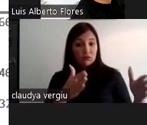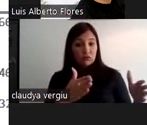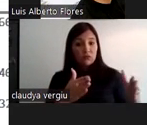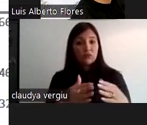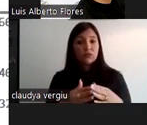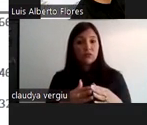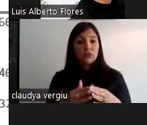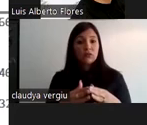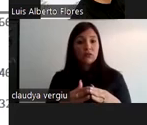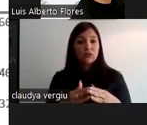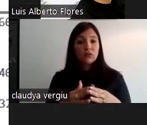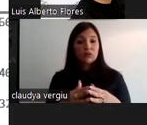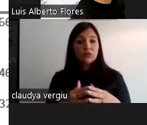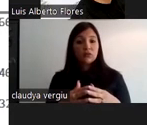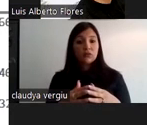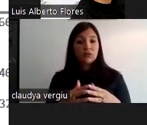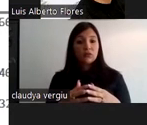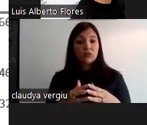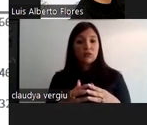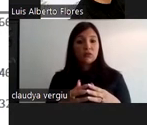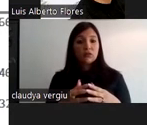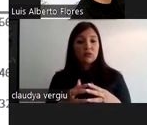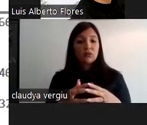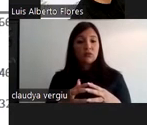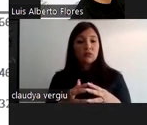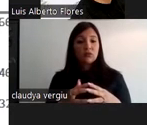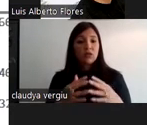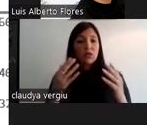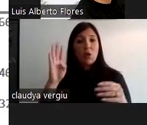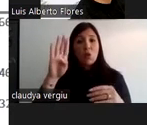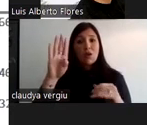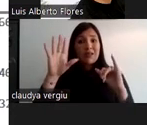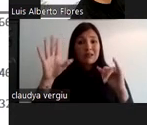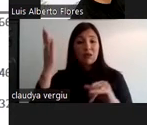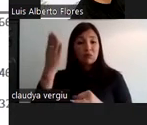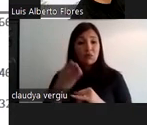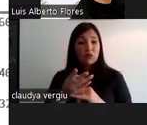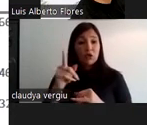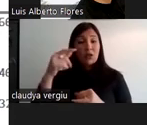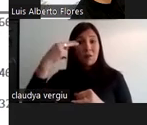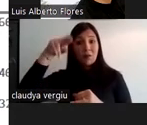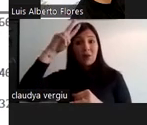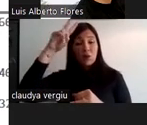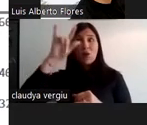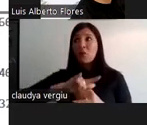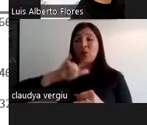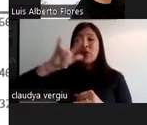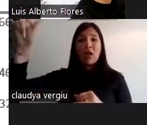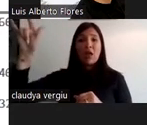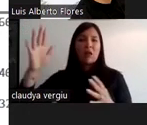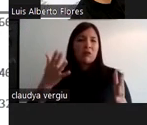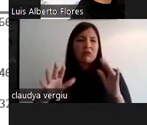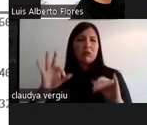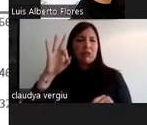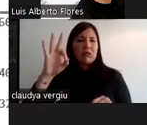en la primera barra podemos ver que el cuarenta y seis por ciento de los peruanos viajarían entre tres a